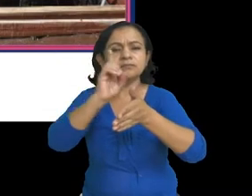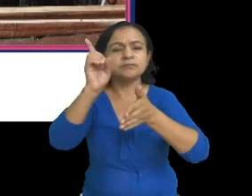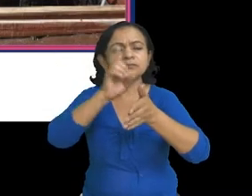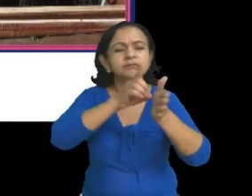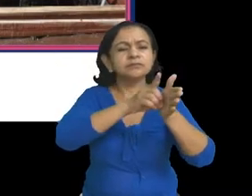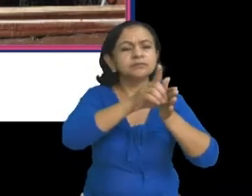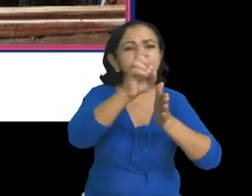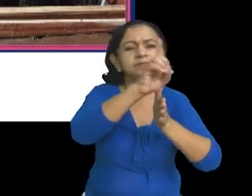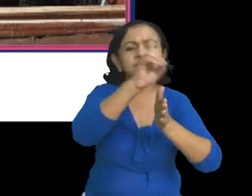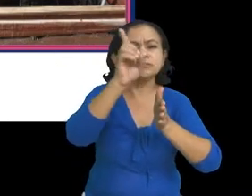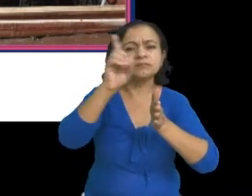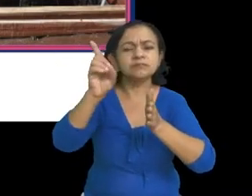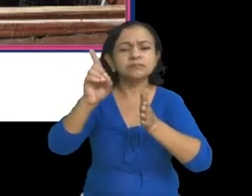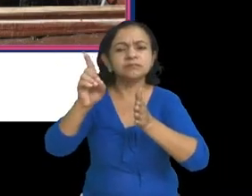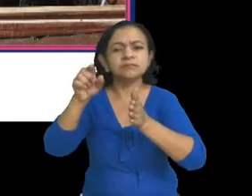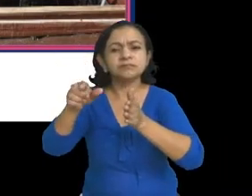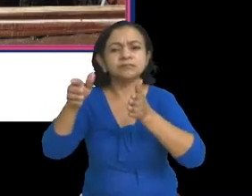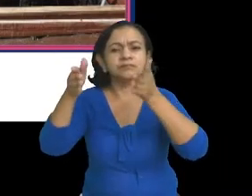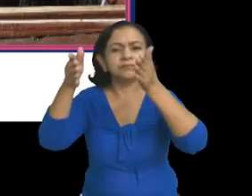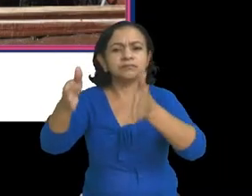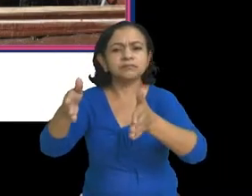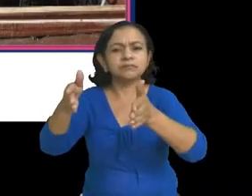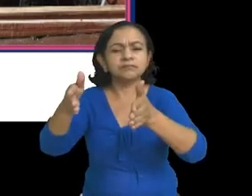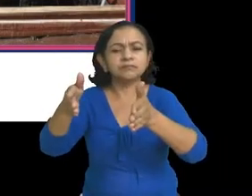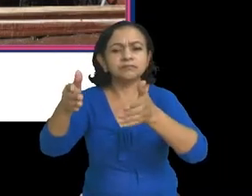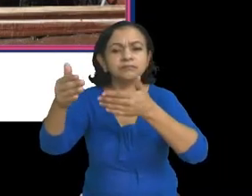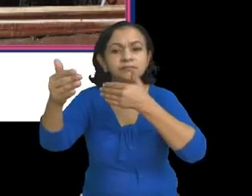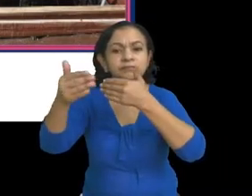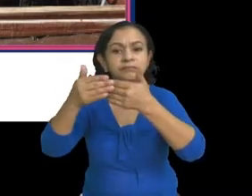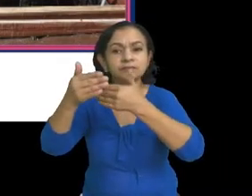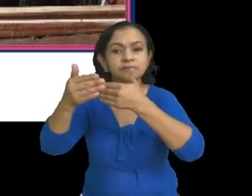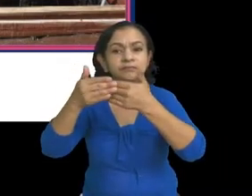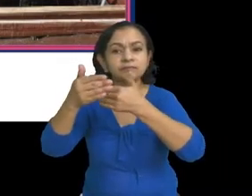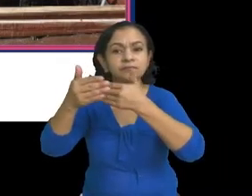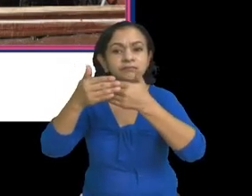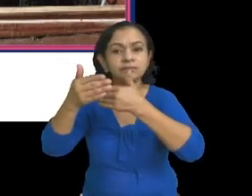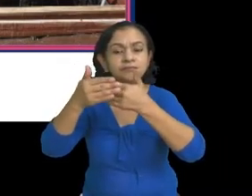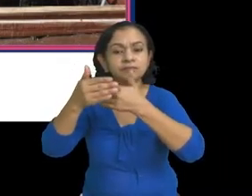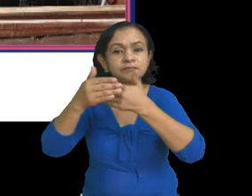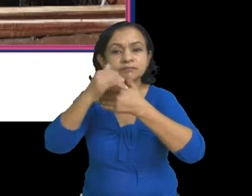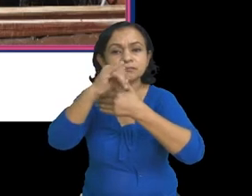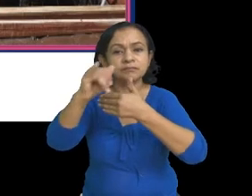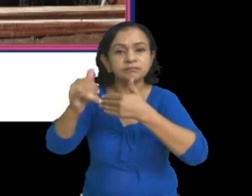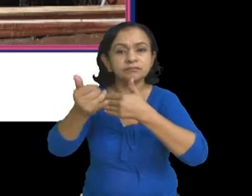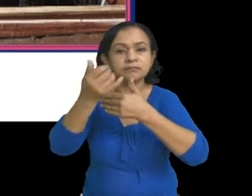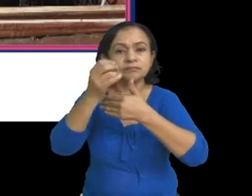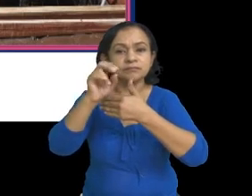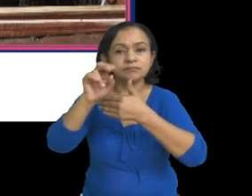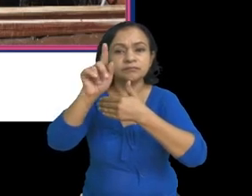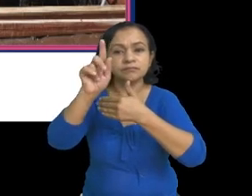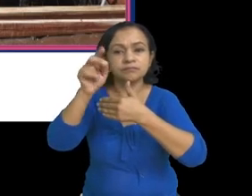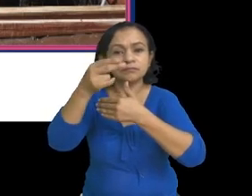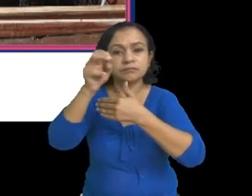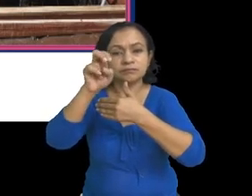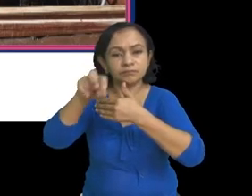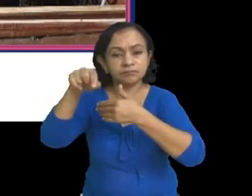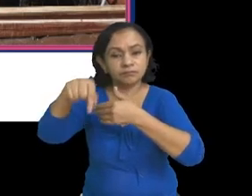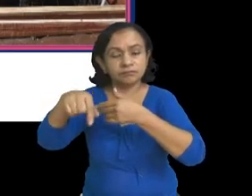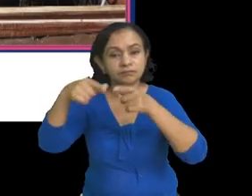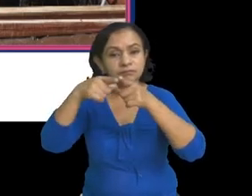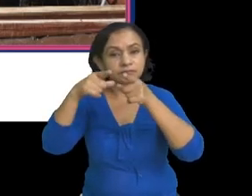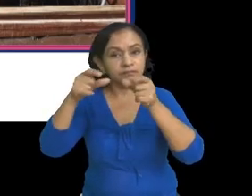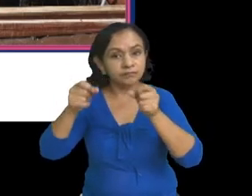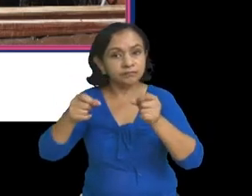ubicado en lo que es por la cercanía de el Jonathan González. Eso es aquí en Managua. Aquí en Managua, ¿verdad?